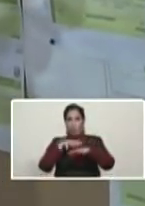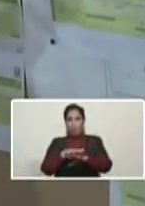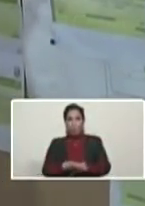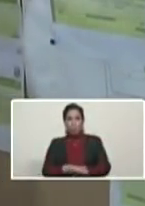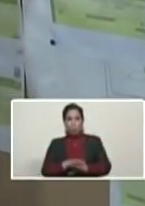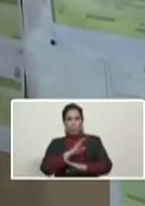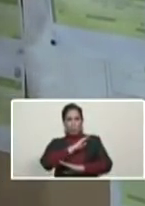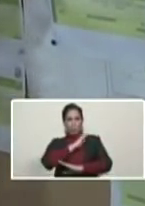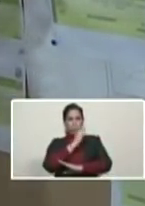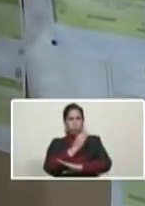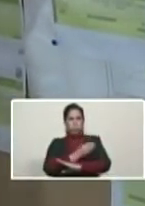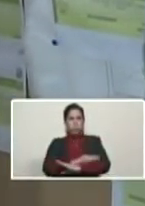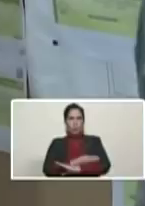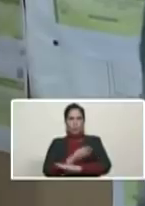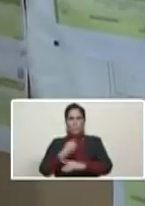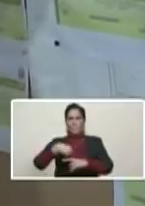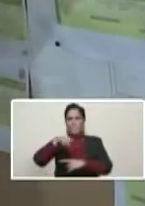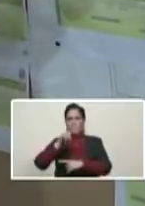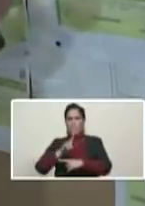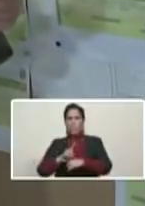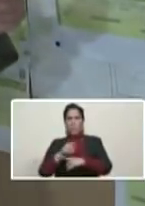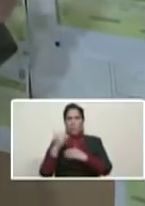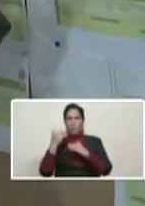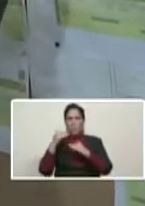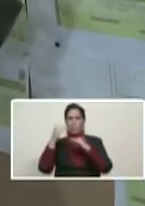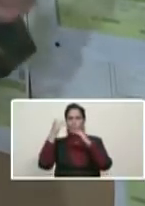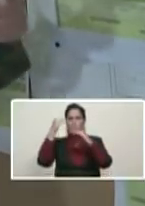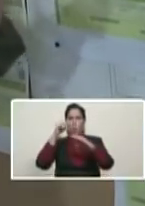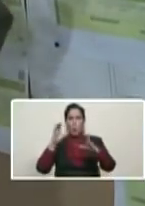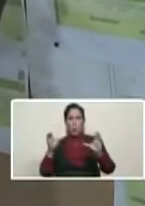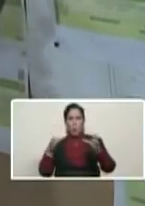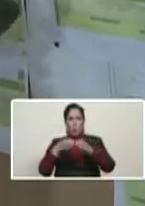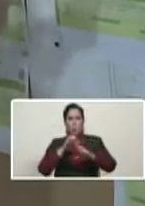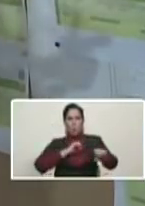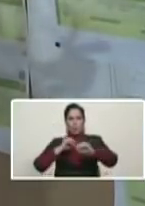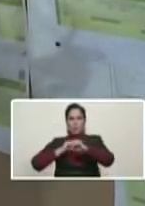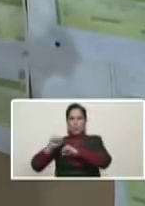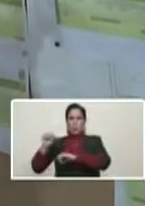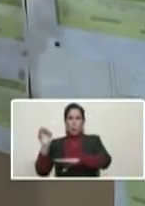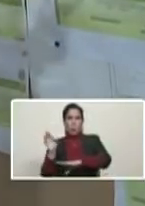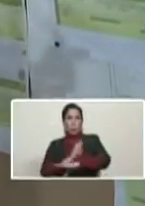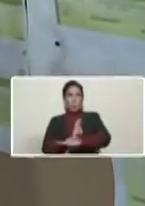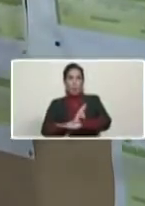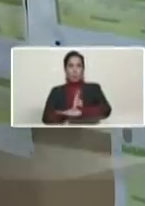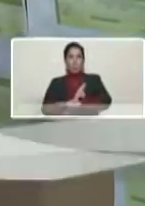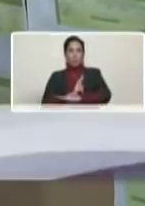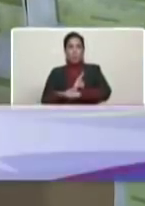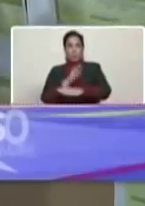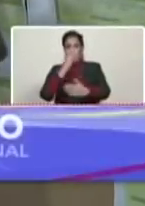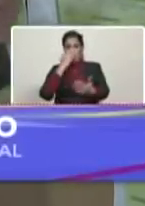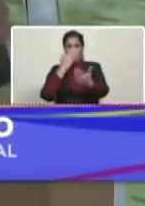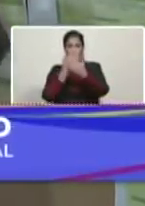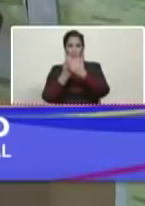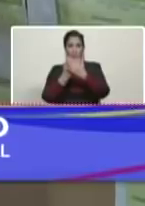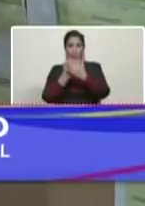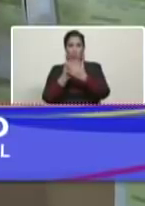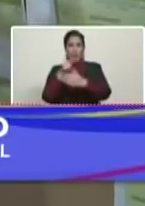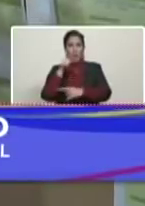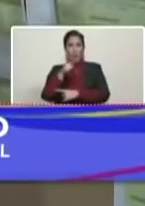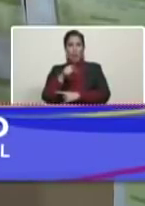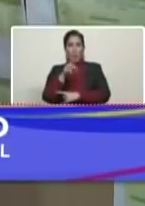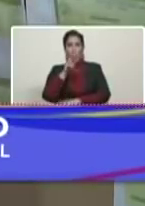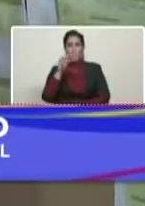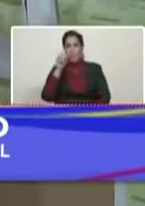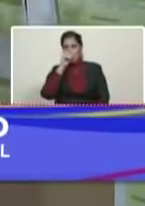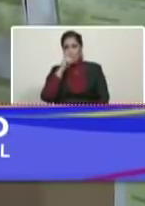de primera línea, de primer escalón, los grupos de acción rápida que se enfrentan, unidades convencionales, pero simultáneamente los apoyos que desde